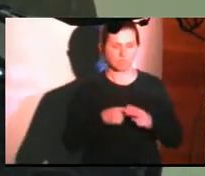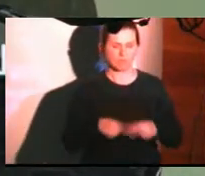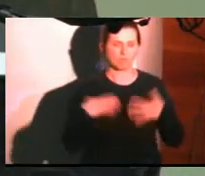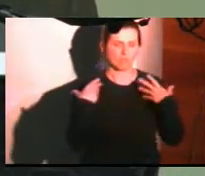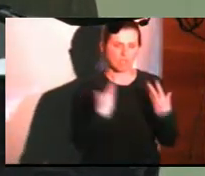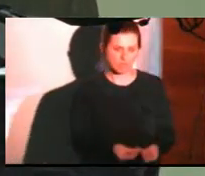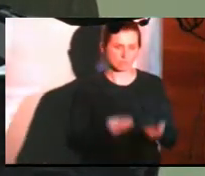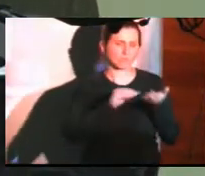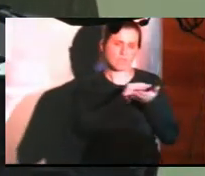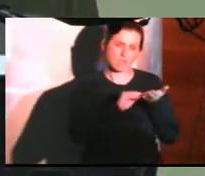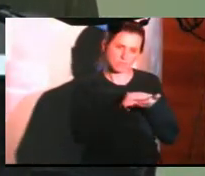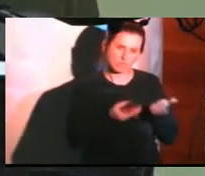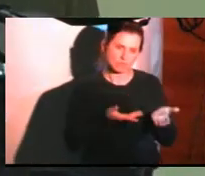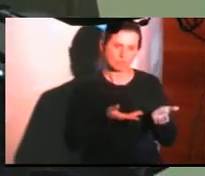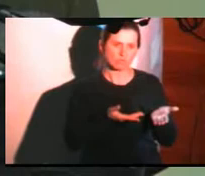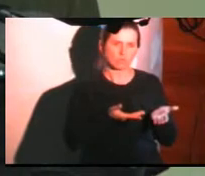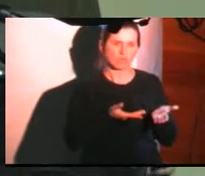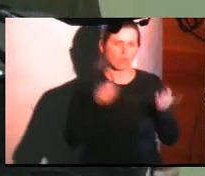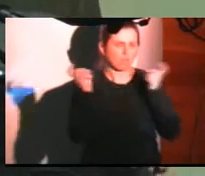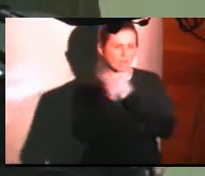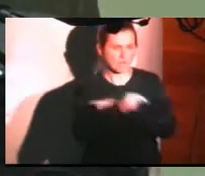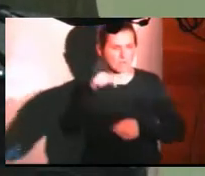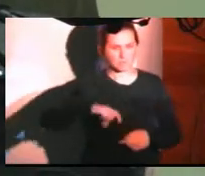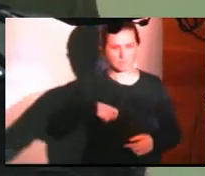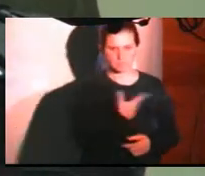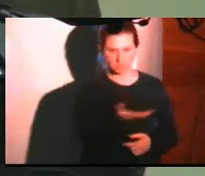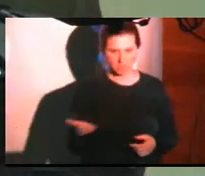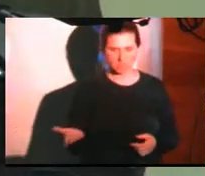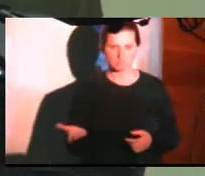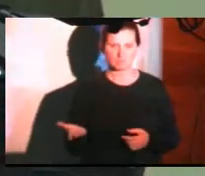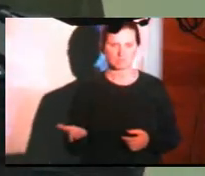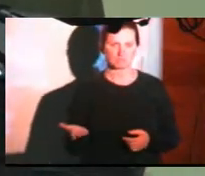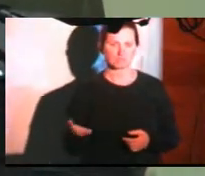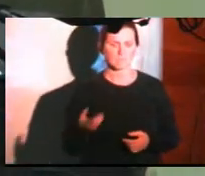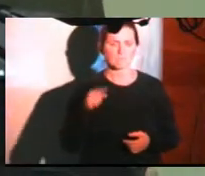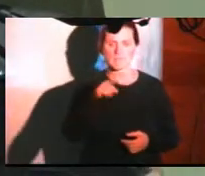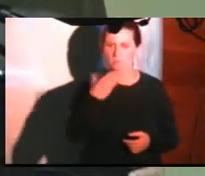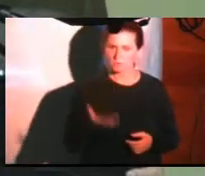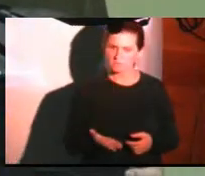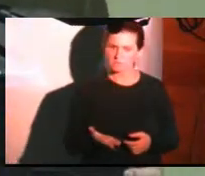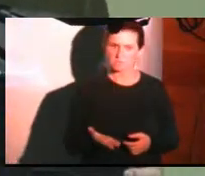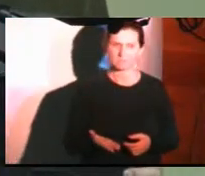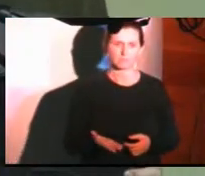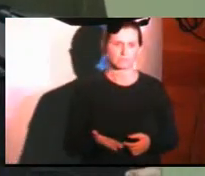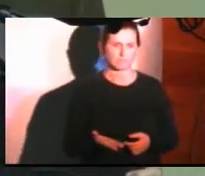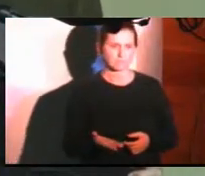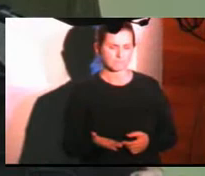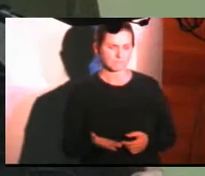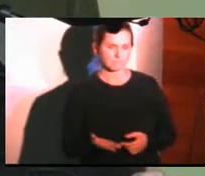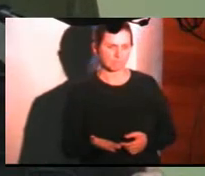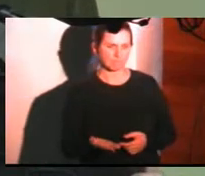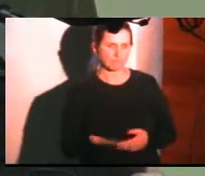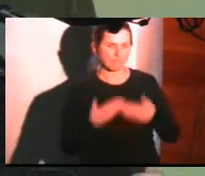soluciones creativas y soluciones importantes. Es por eso que agradezco